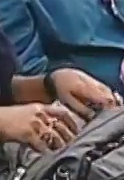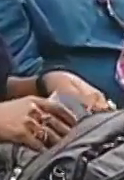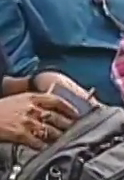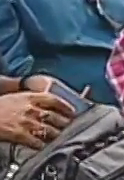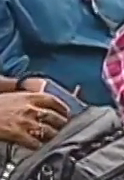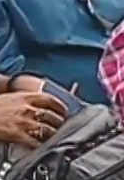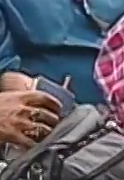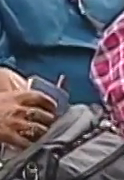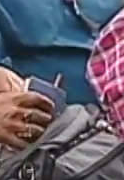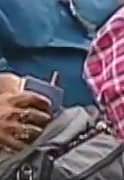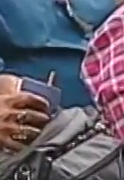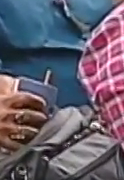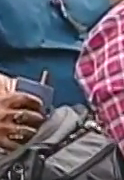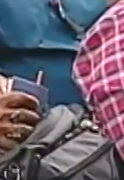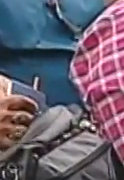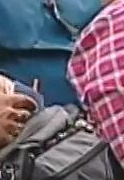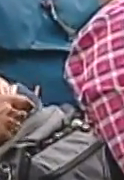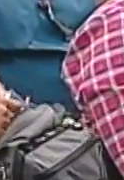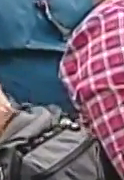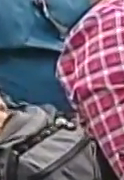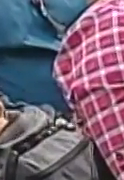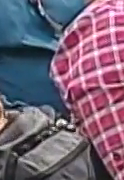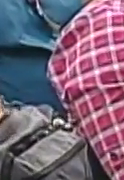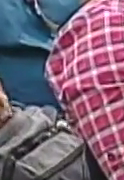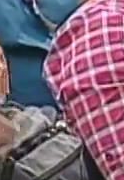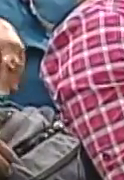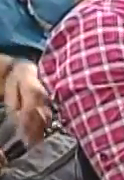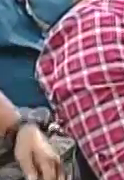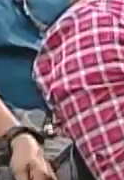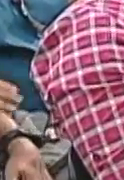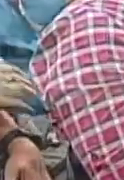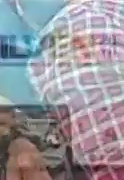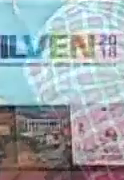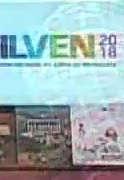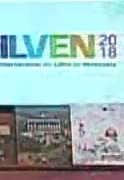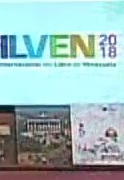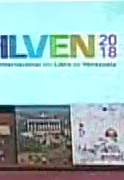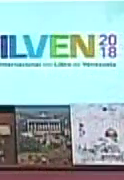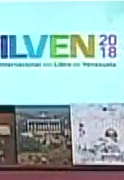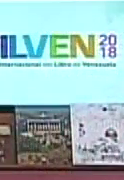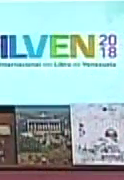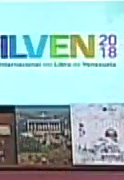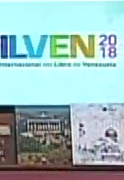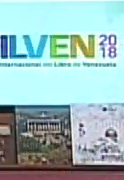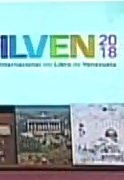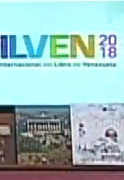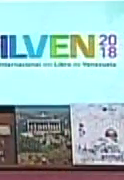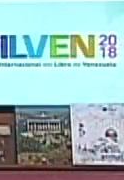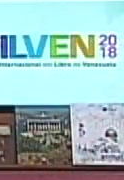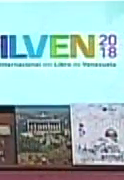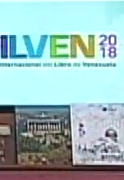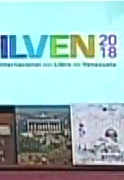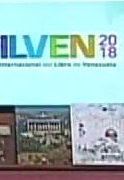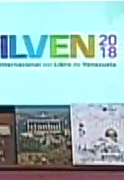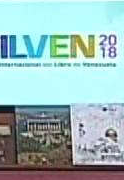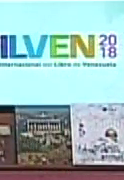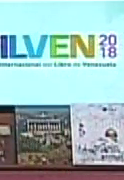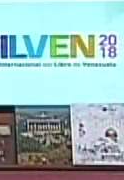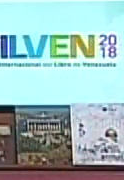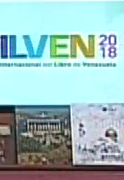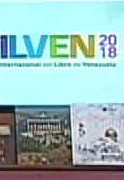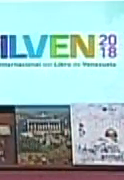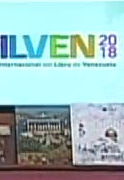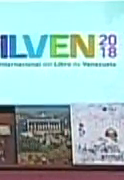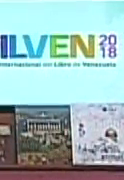del Libro de Venezuela se vaya a la profundidad de nuestro país. Aquí estamos rodeados, estaban